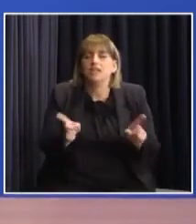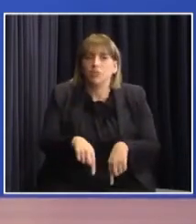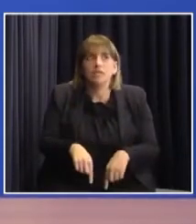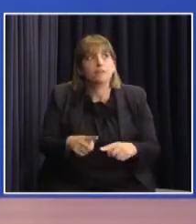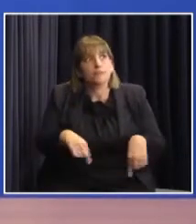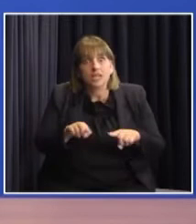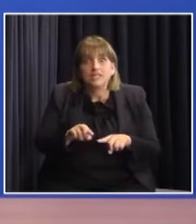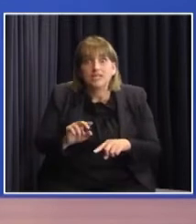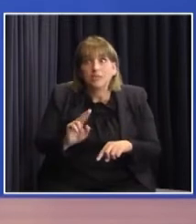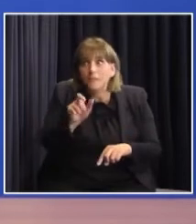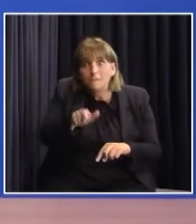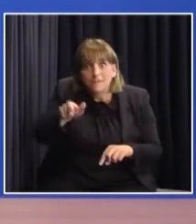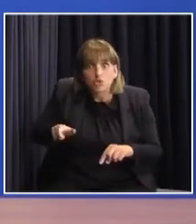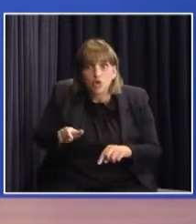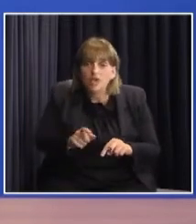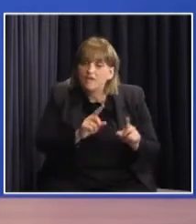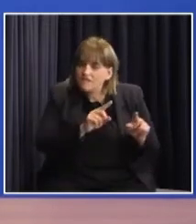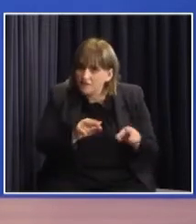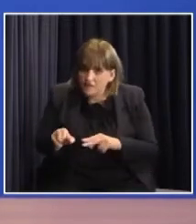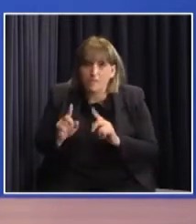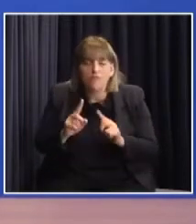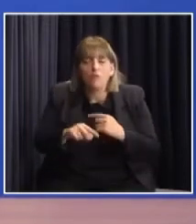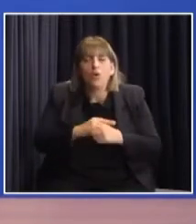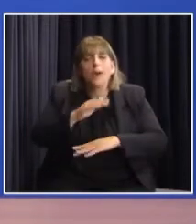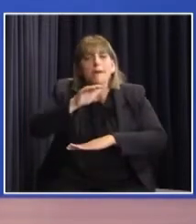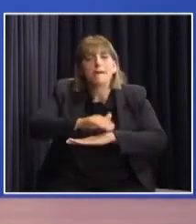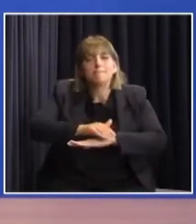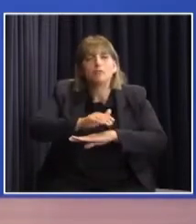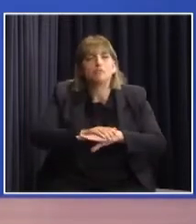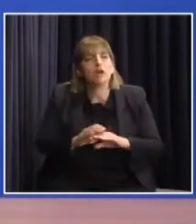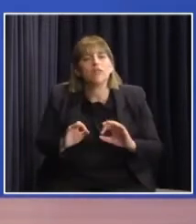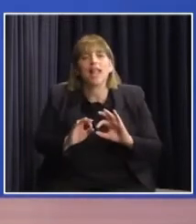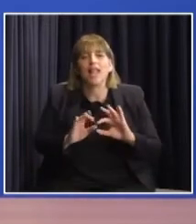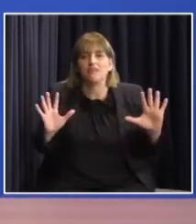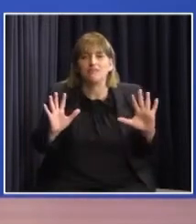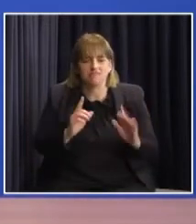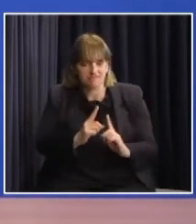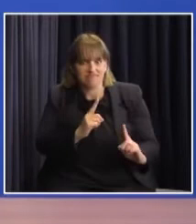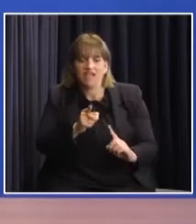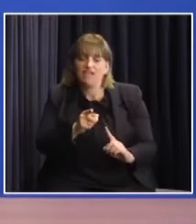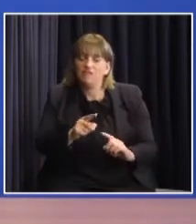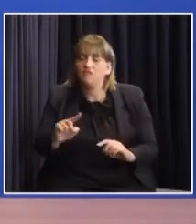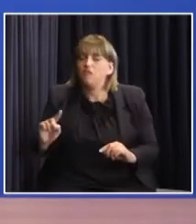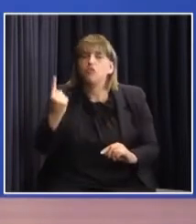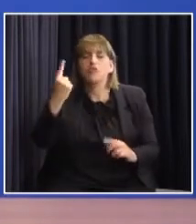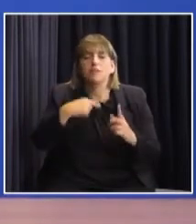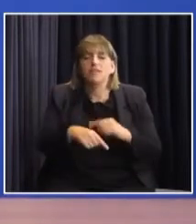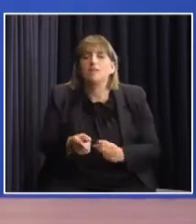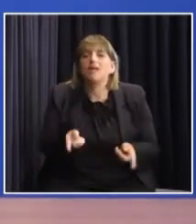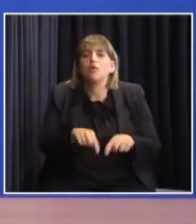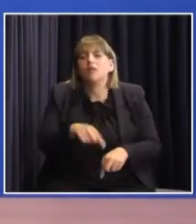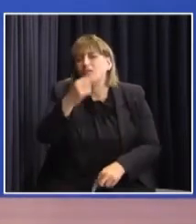Si los uruguayos siguen haciendo un uso responsable de su libertad, allí está la clave para el retorno de las